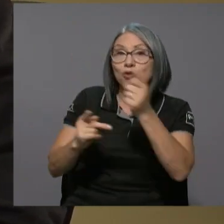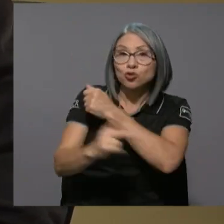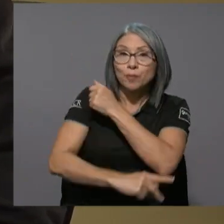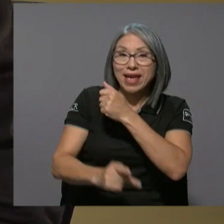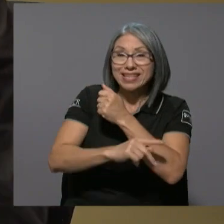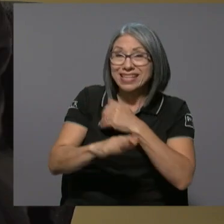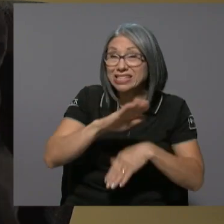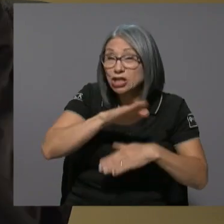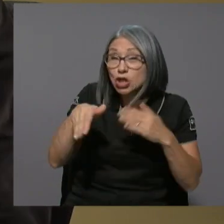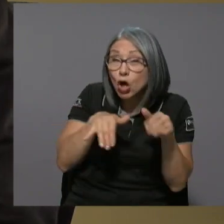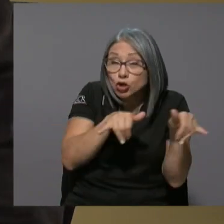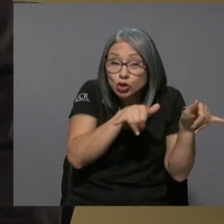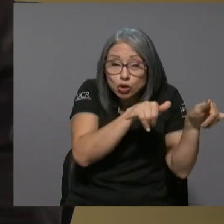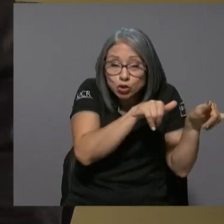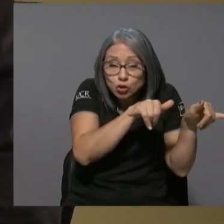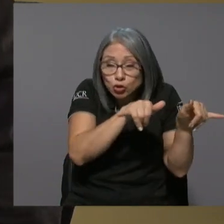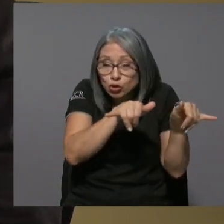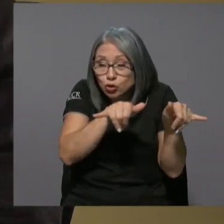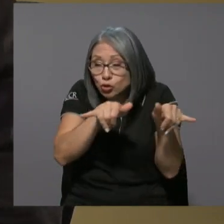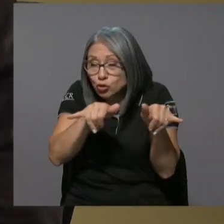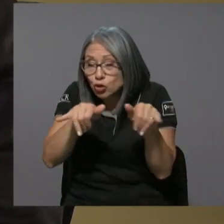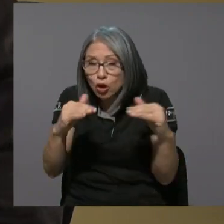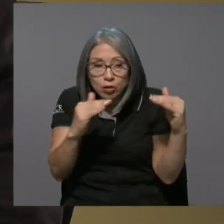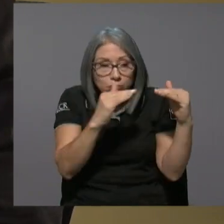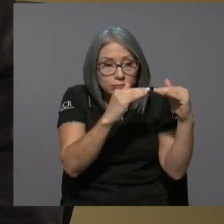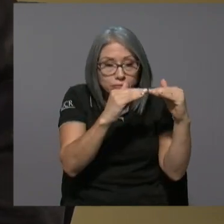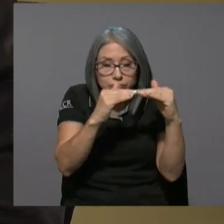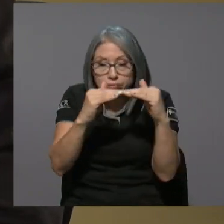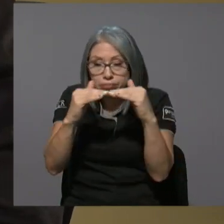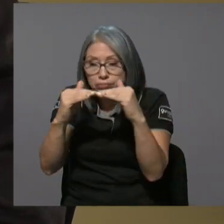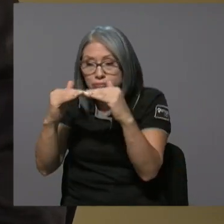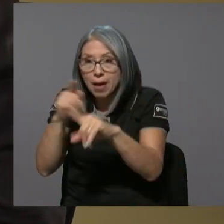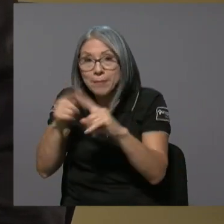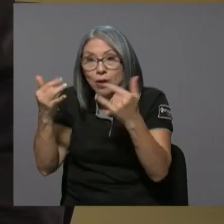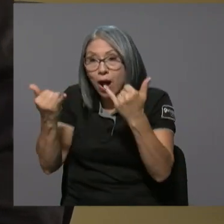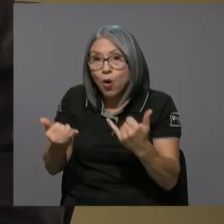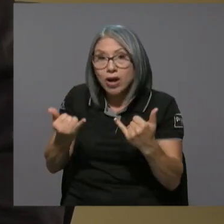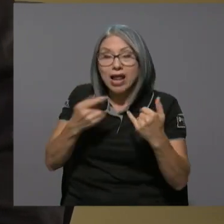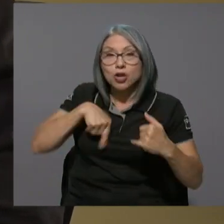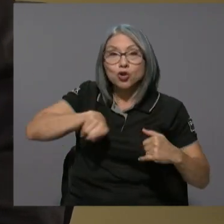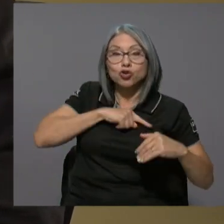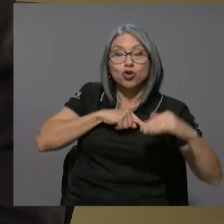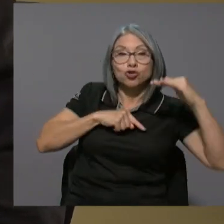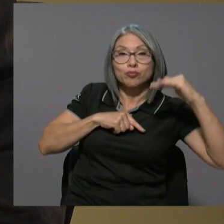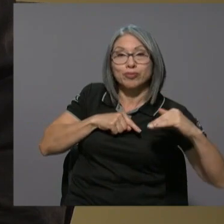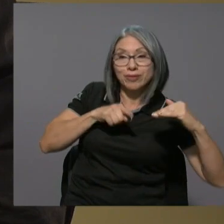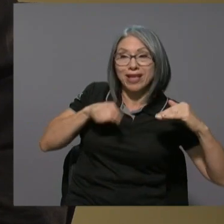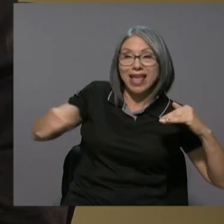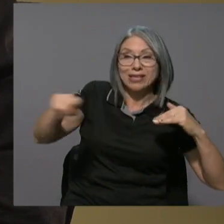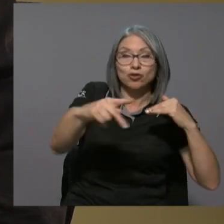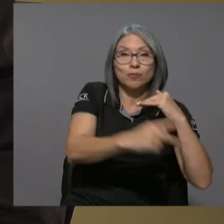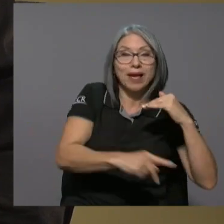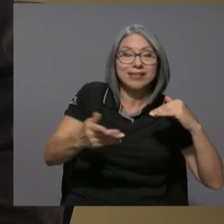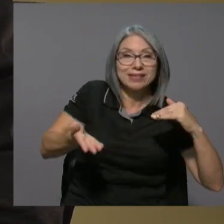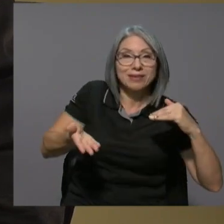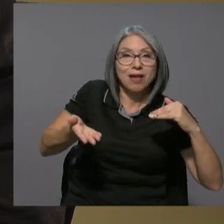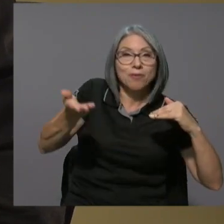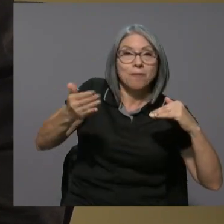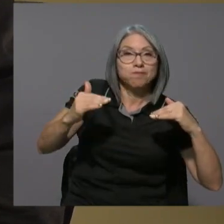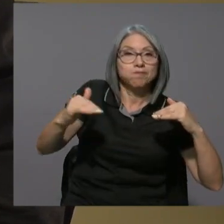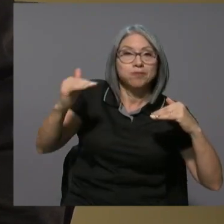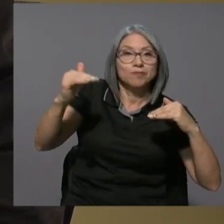nivel, pero que llevan un paso más adelante. Entonces, eso es un aspecto que todavía